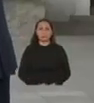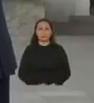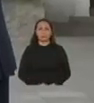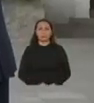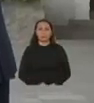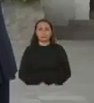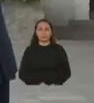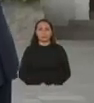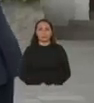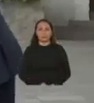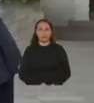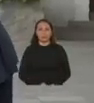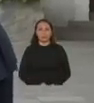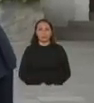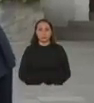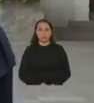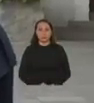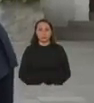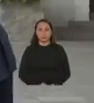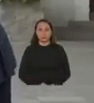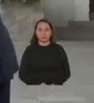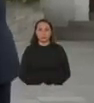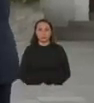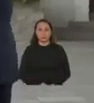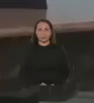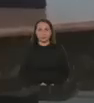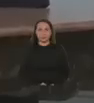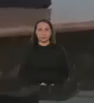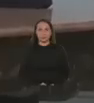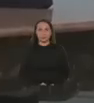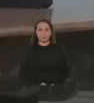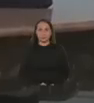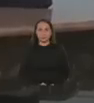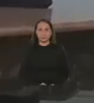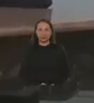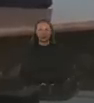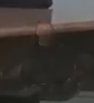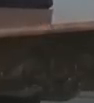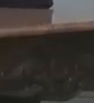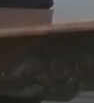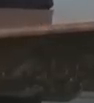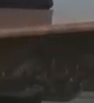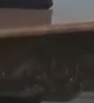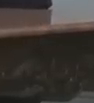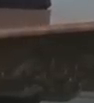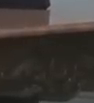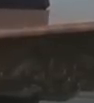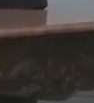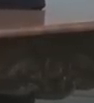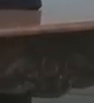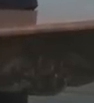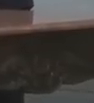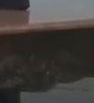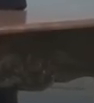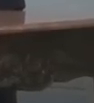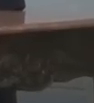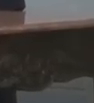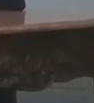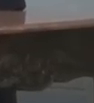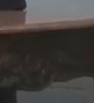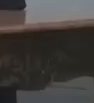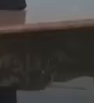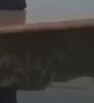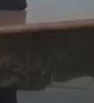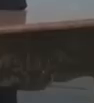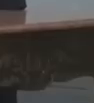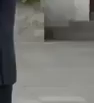un buen feeling y no tiene un buen feeling con el resto de los senadores o algunos diputados, y por lo tanto eso lo hacía ser una persona con herramientas